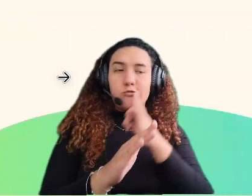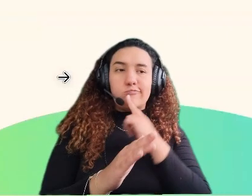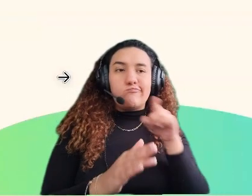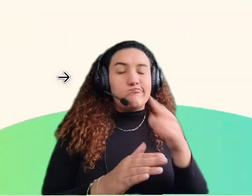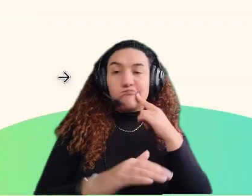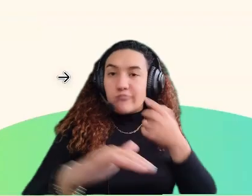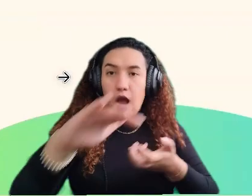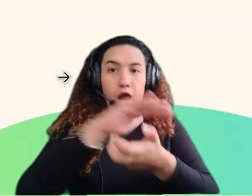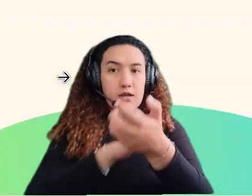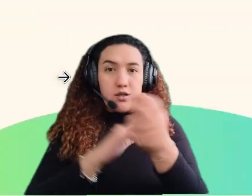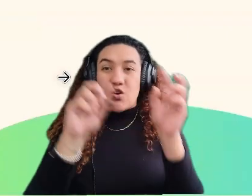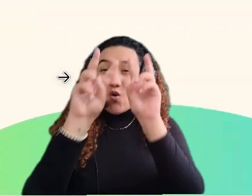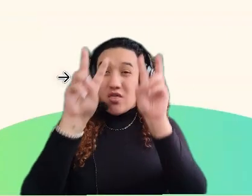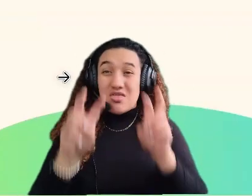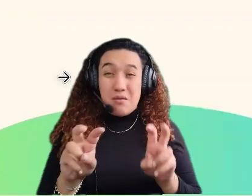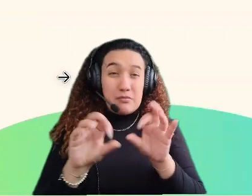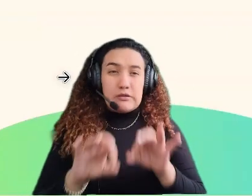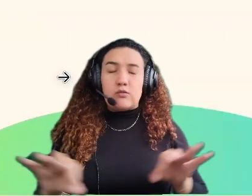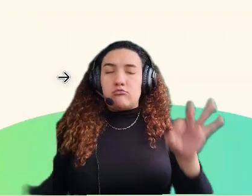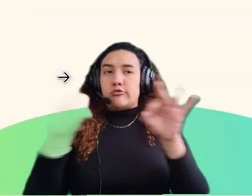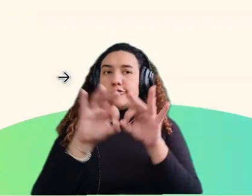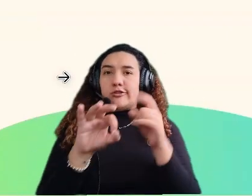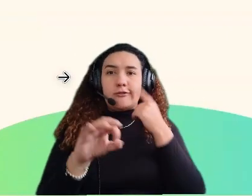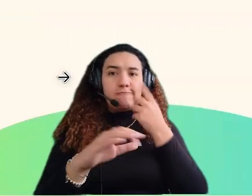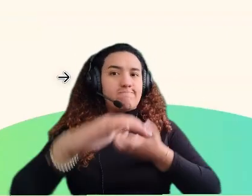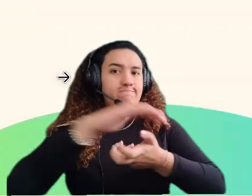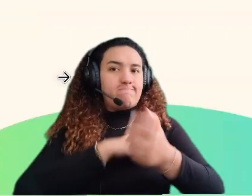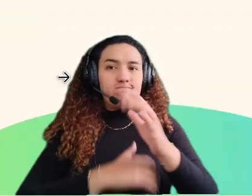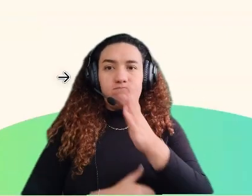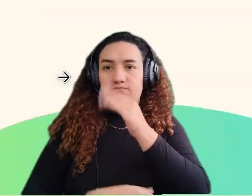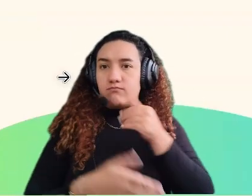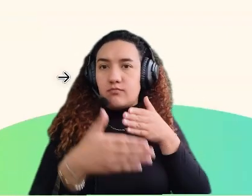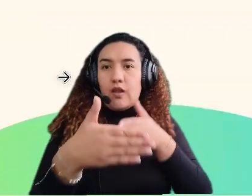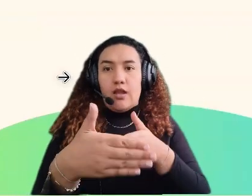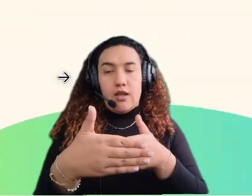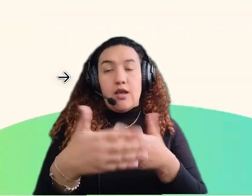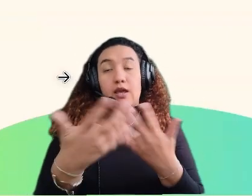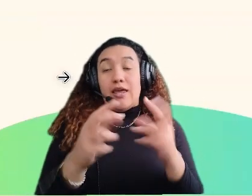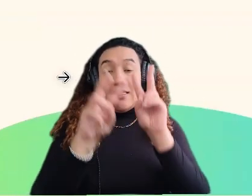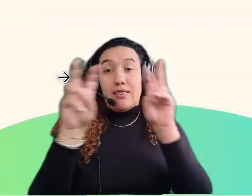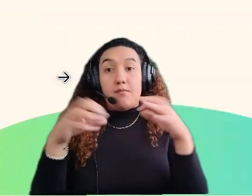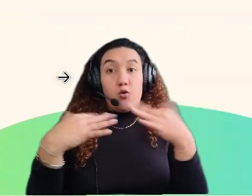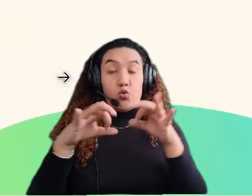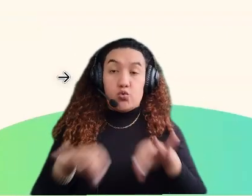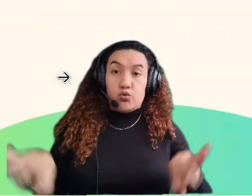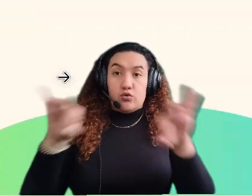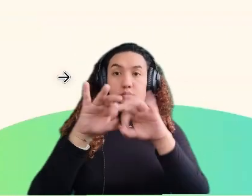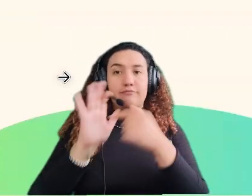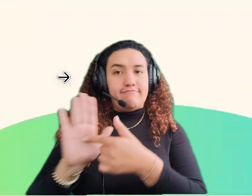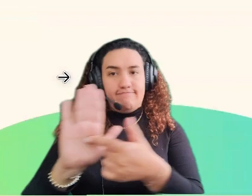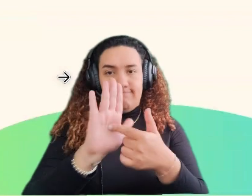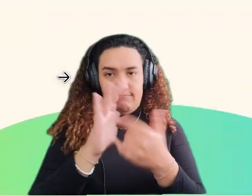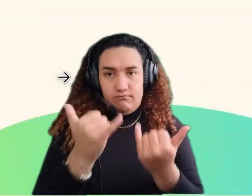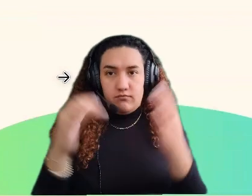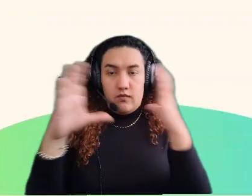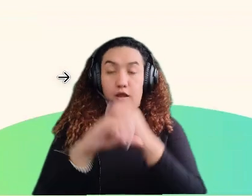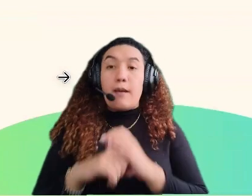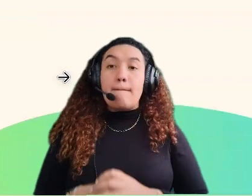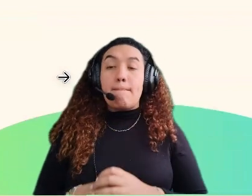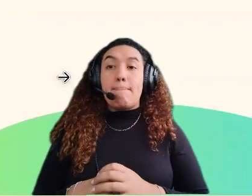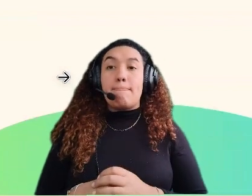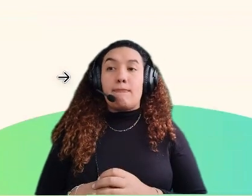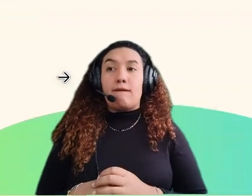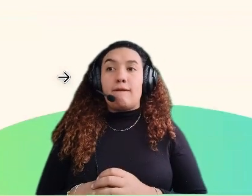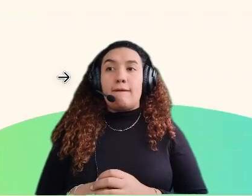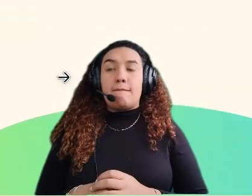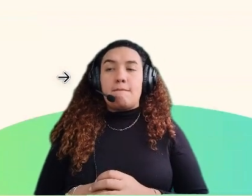a temas tan relevantes como este que vamos a tratar y que les vamos a presentar esta noche.